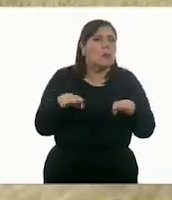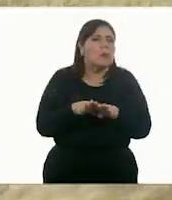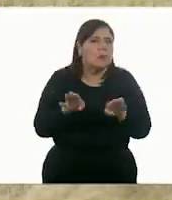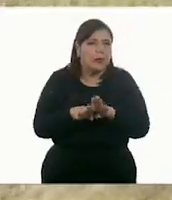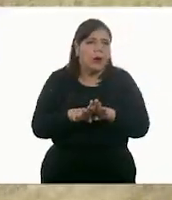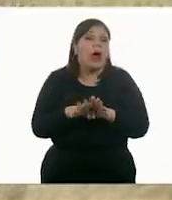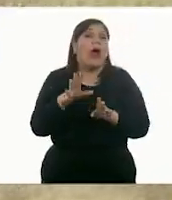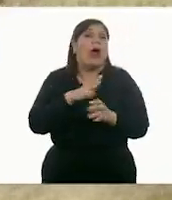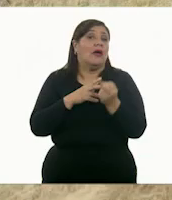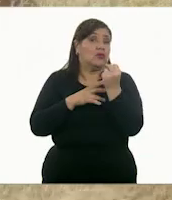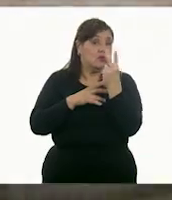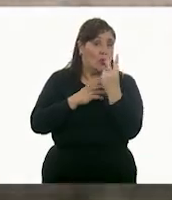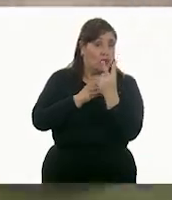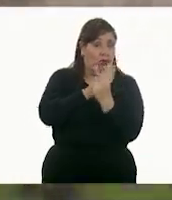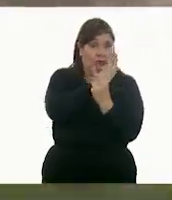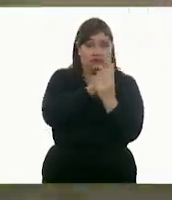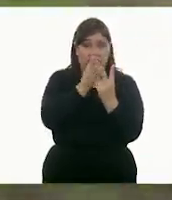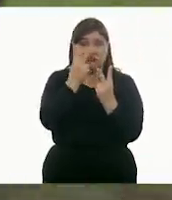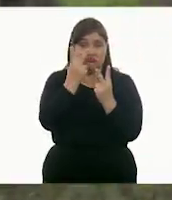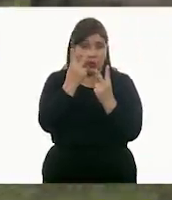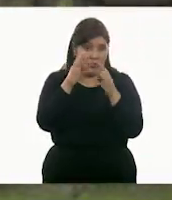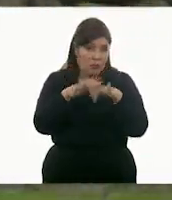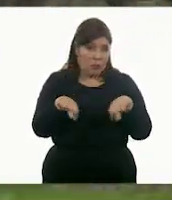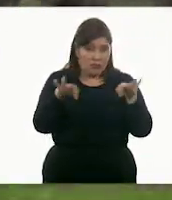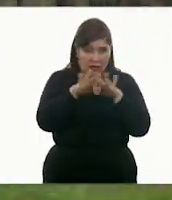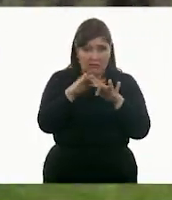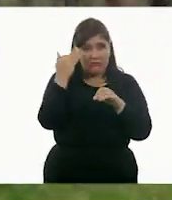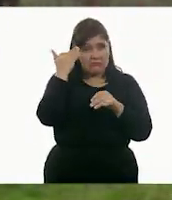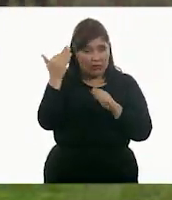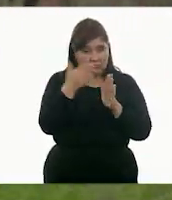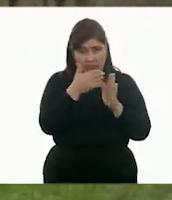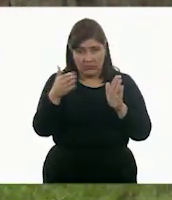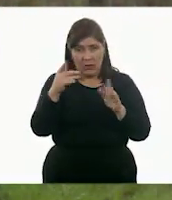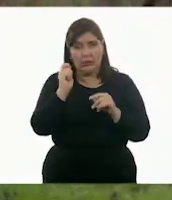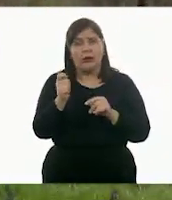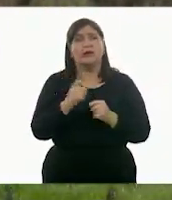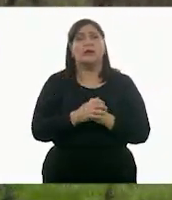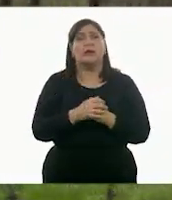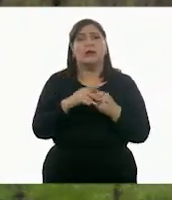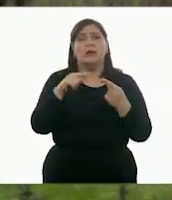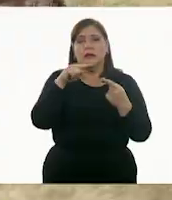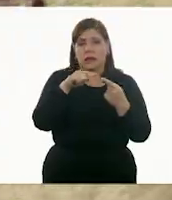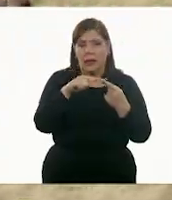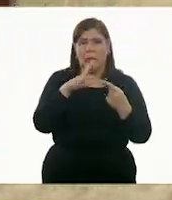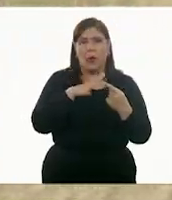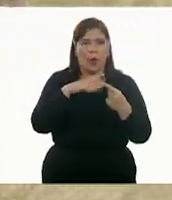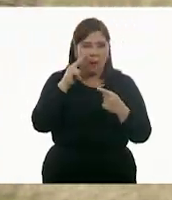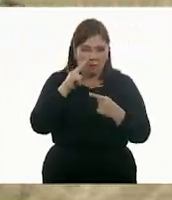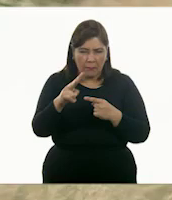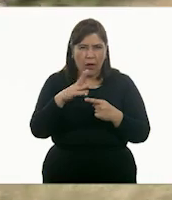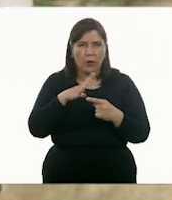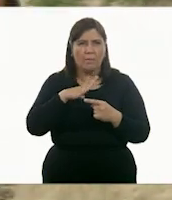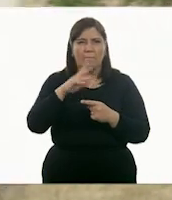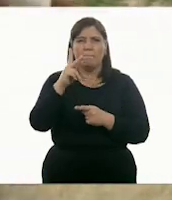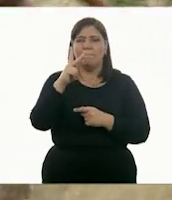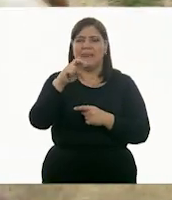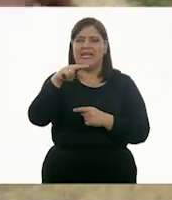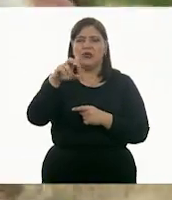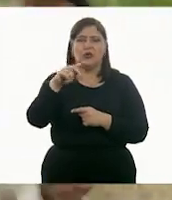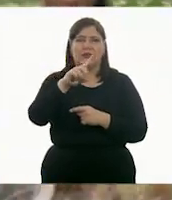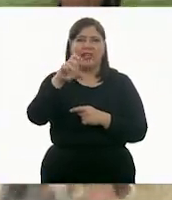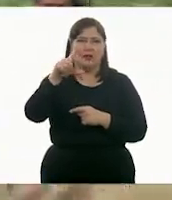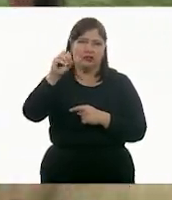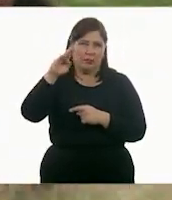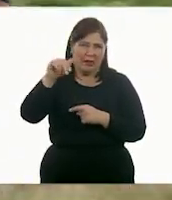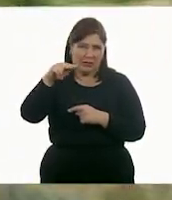dos hallazgos son particularmente importantes: los restos fosilizados del Peñón de los Baños y los de